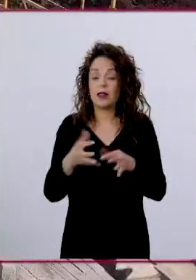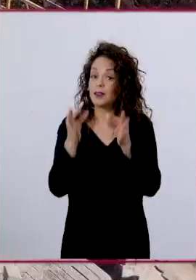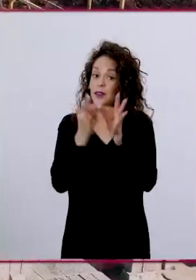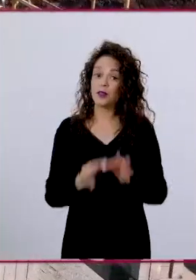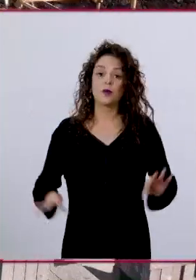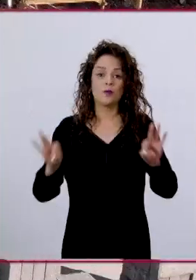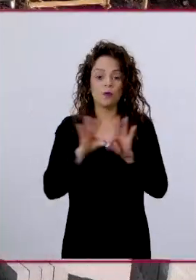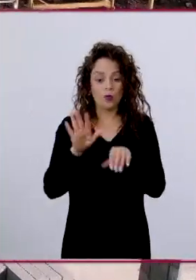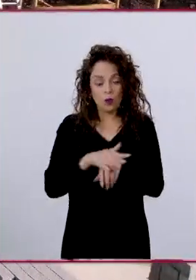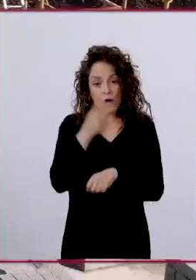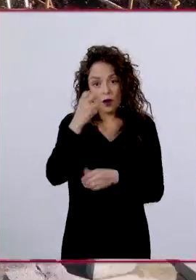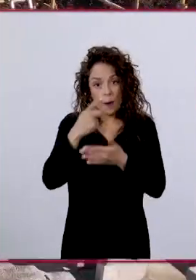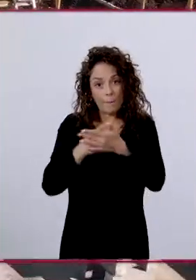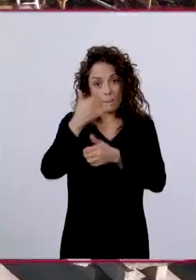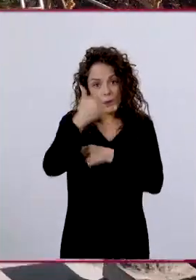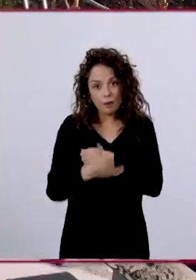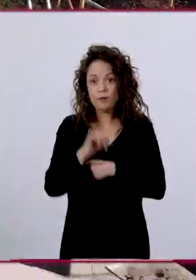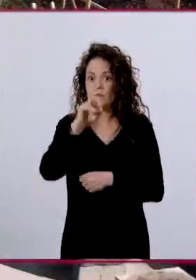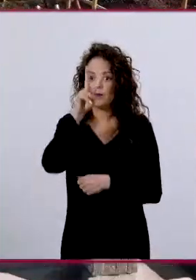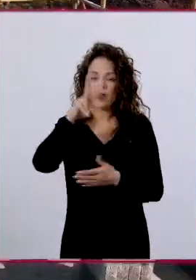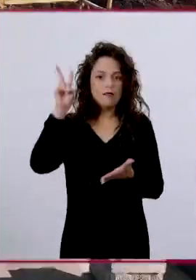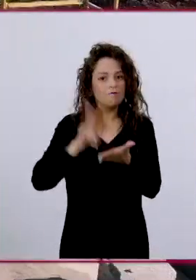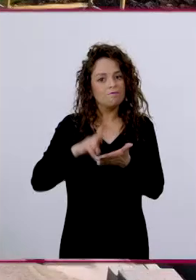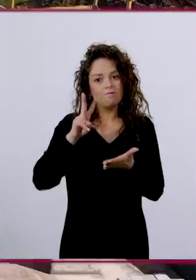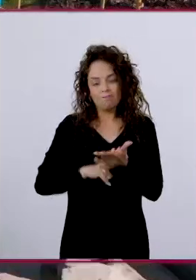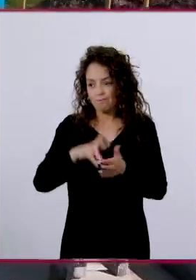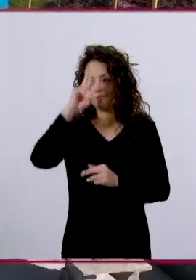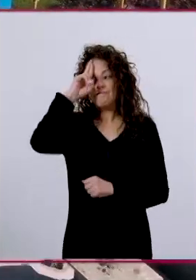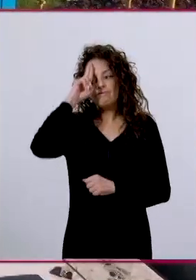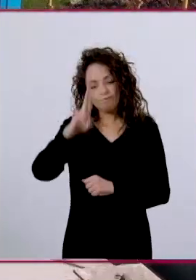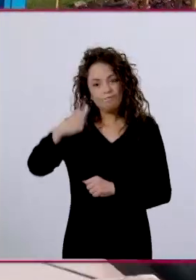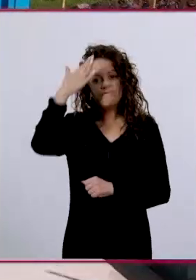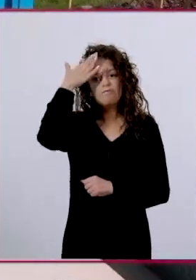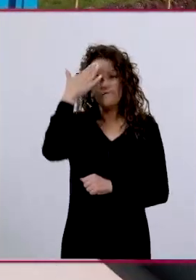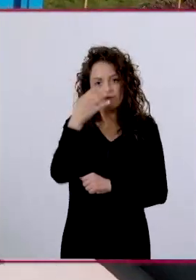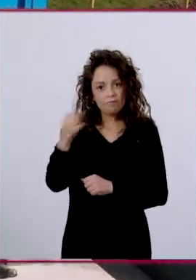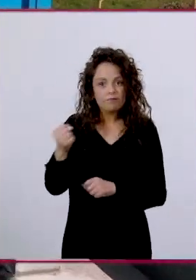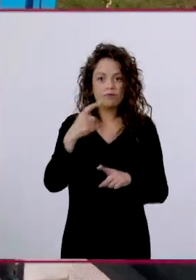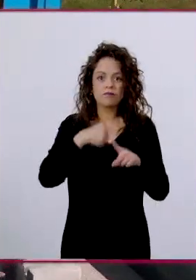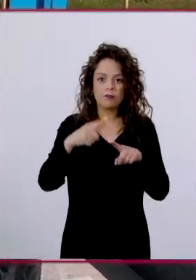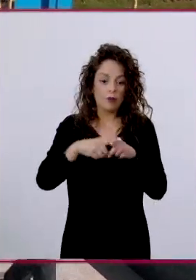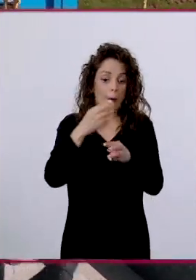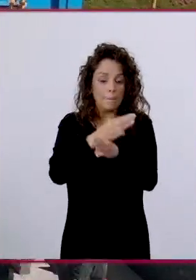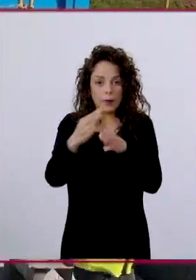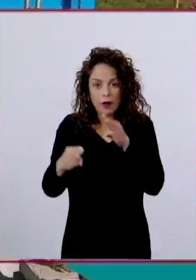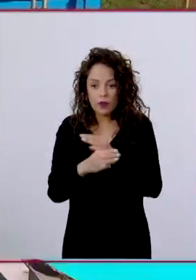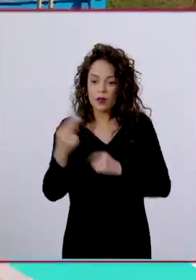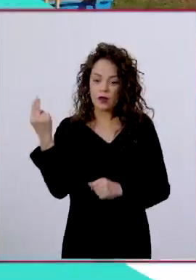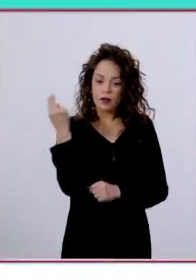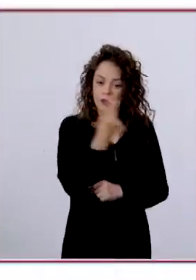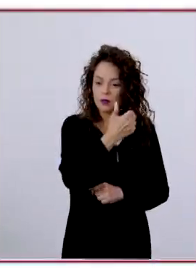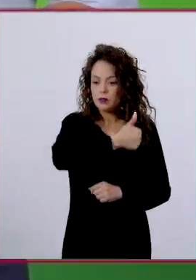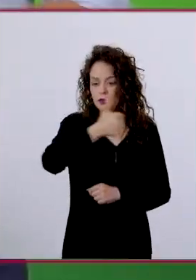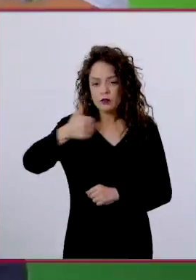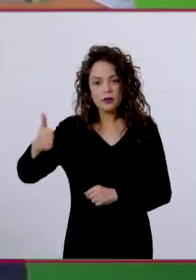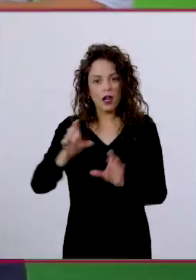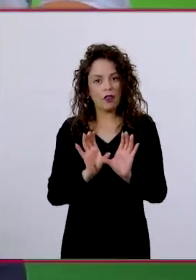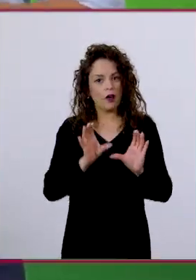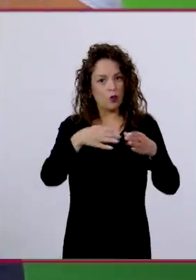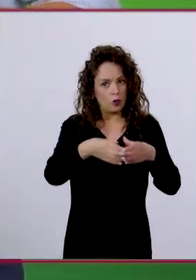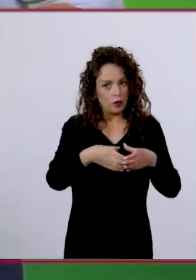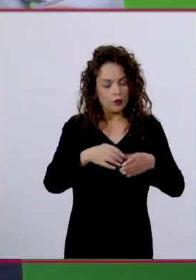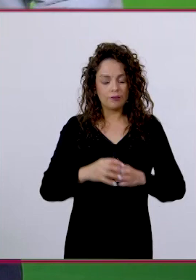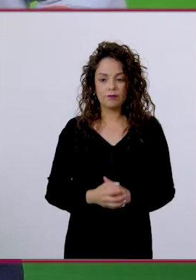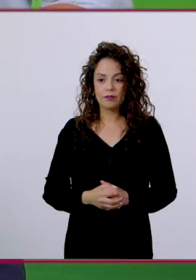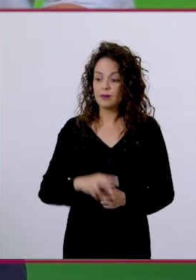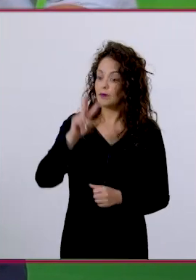de proyectos valoran y respetan los saberes, materiales y necesidades propias de cada comunidad. Mis respetos